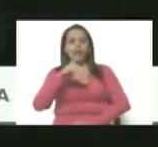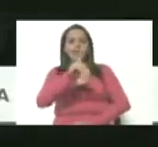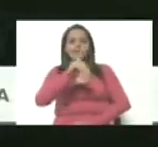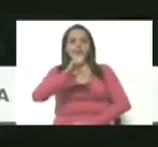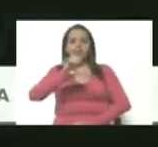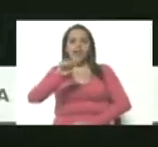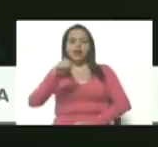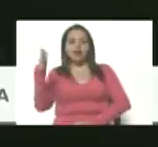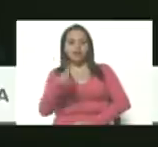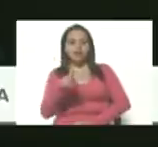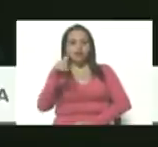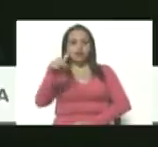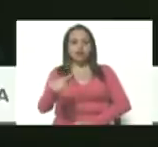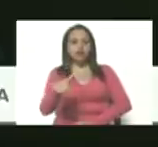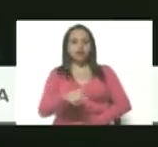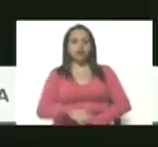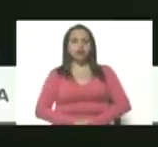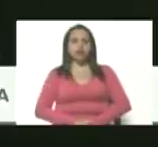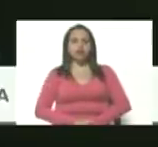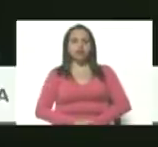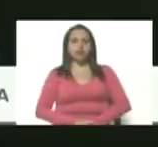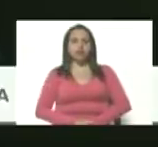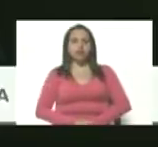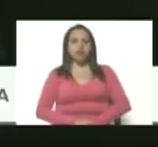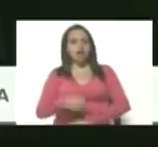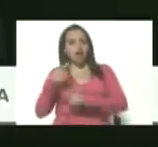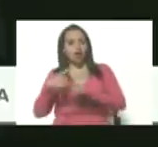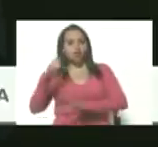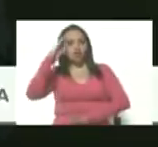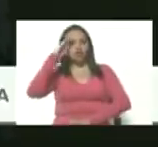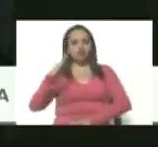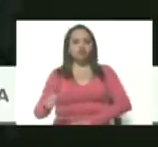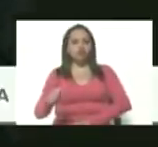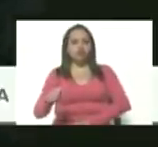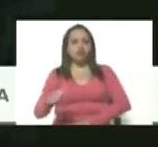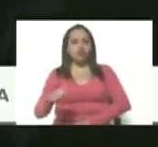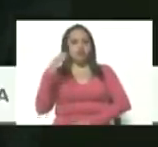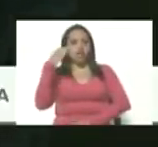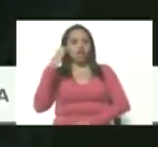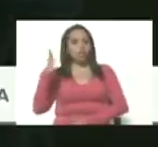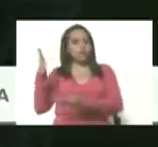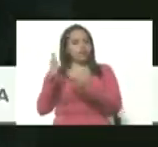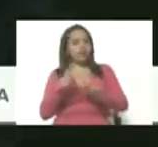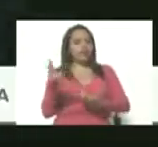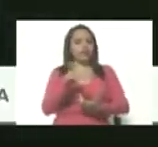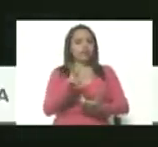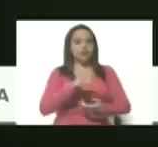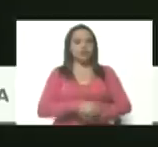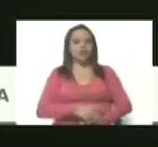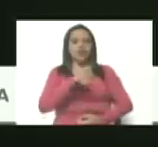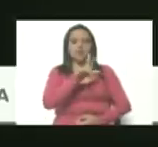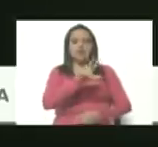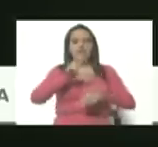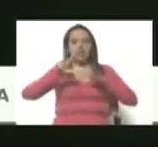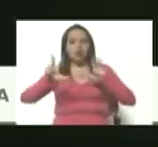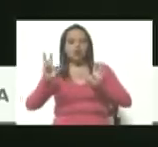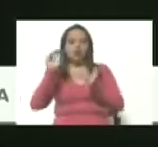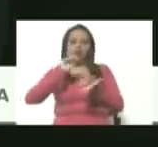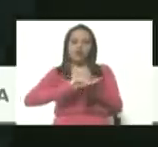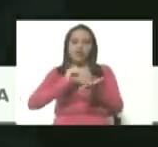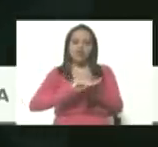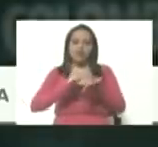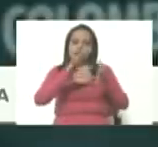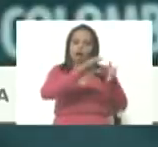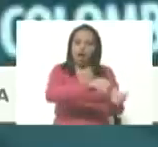acá y a los oficiales de Colombia que vinieron para acá 38 veces.